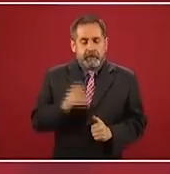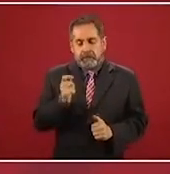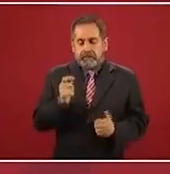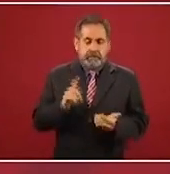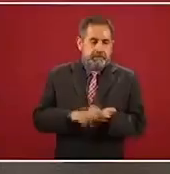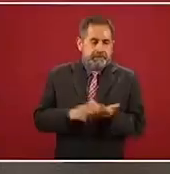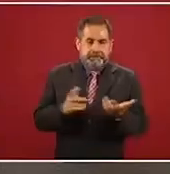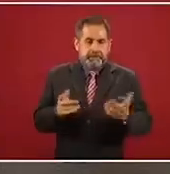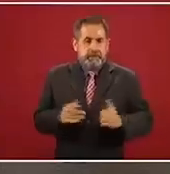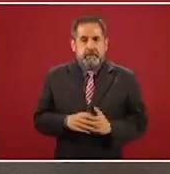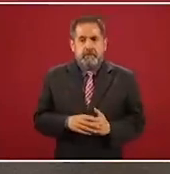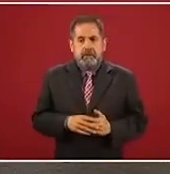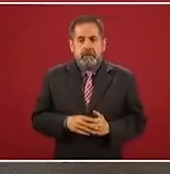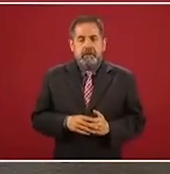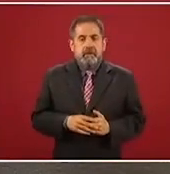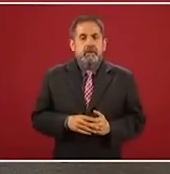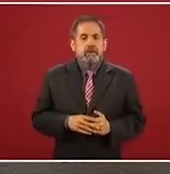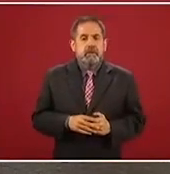quienes